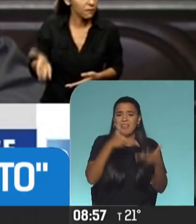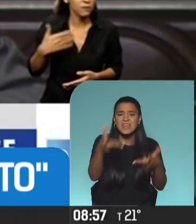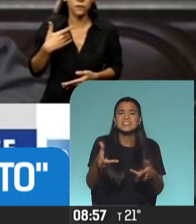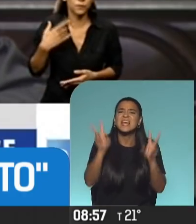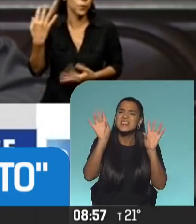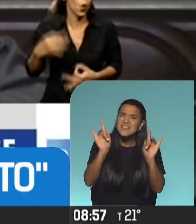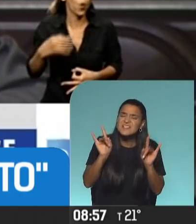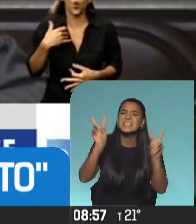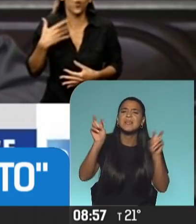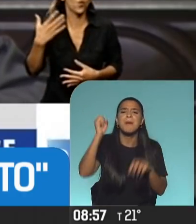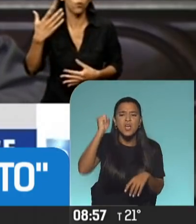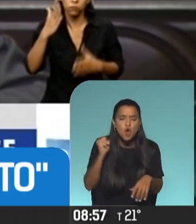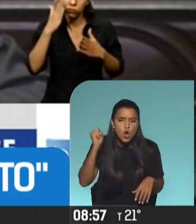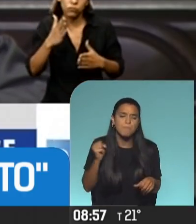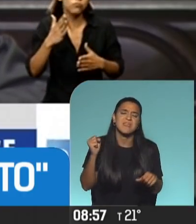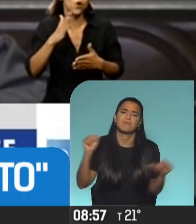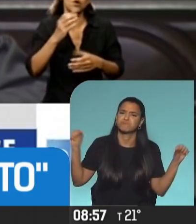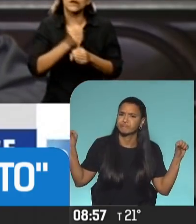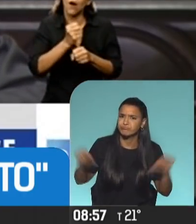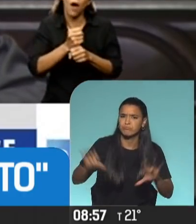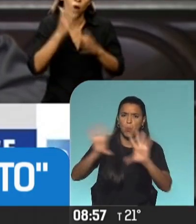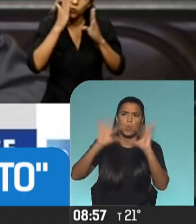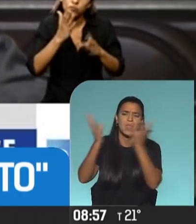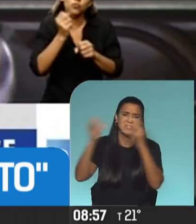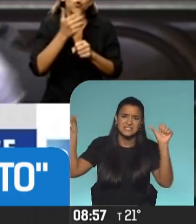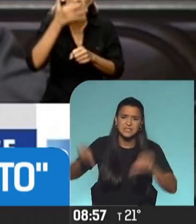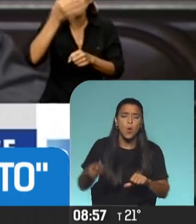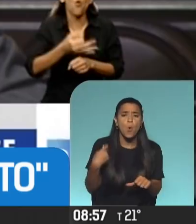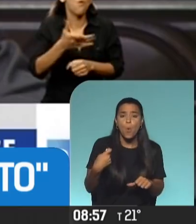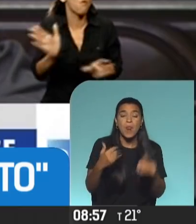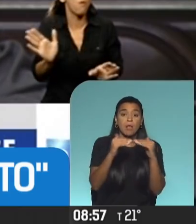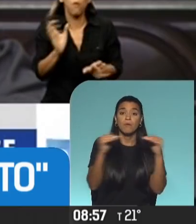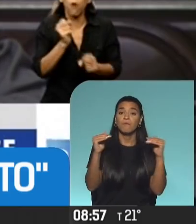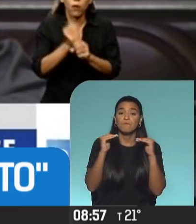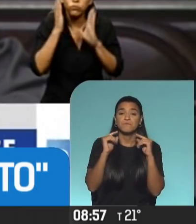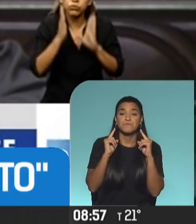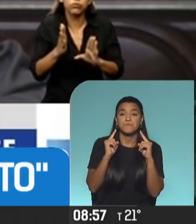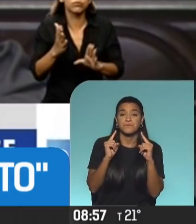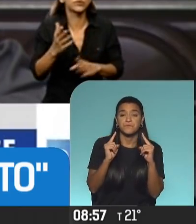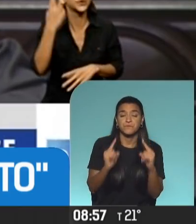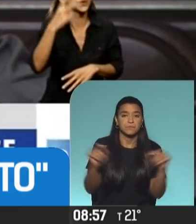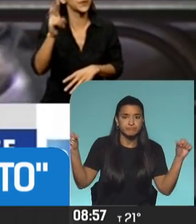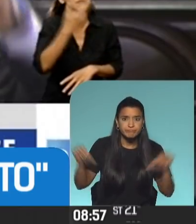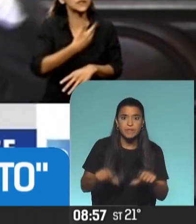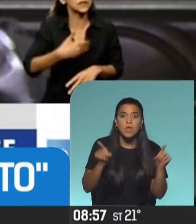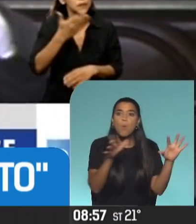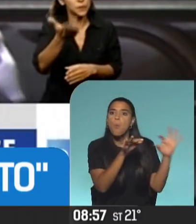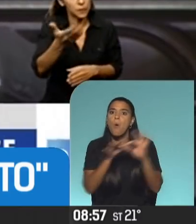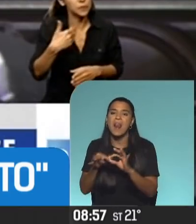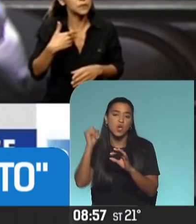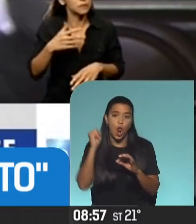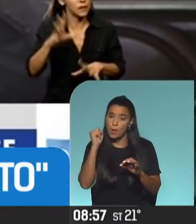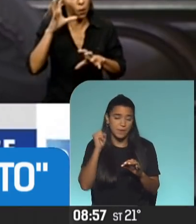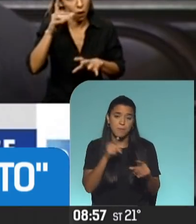económicos, donde se cayó la economía mundial y los jubilados no cayeron con esa caída de la economía por